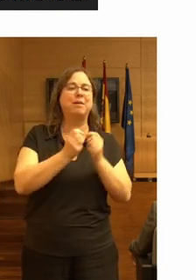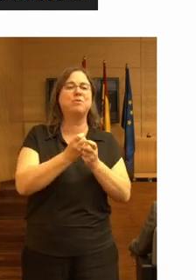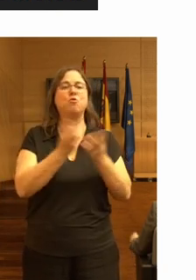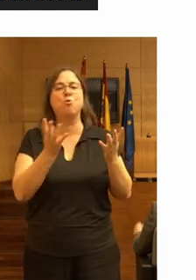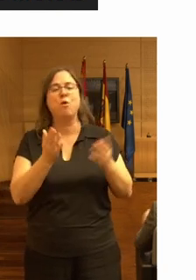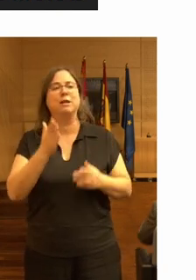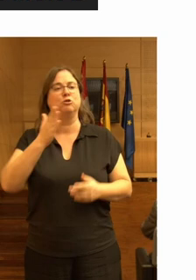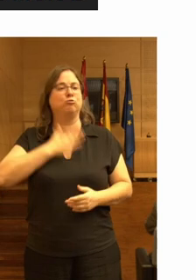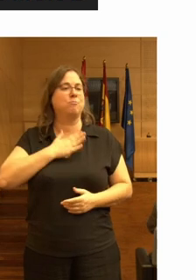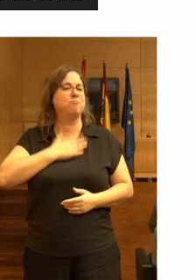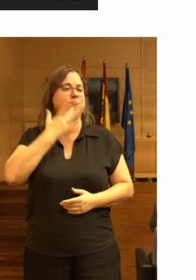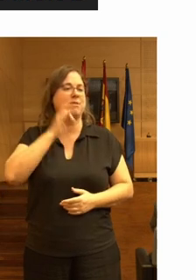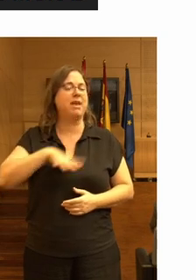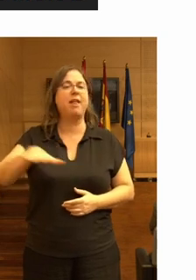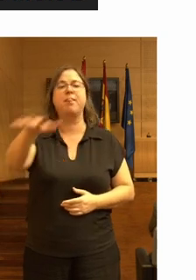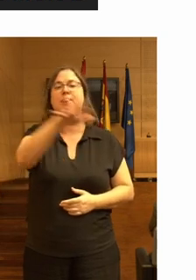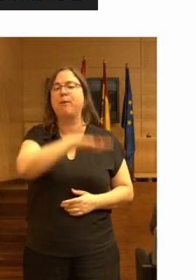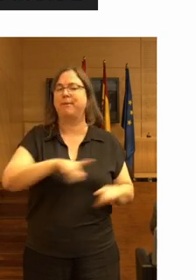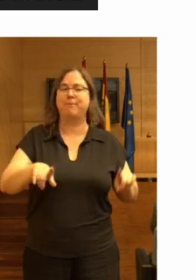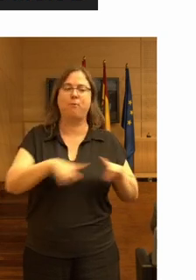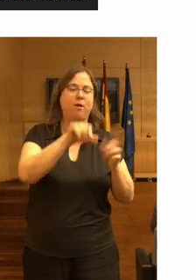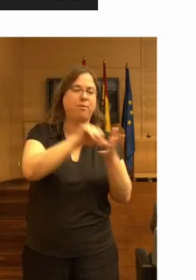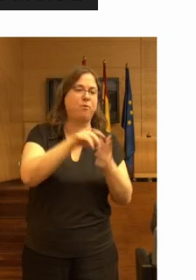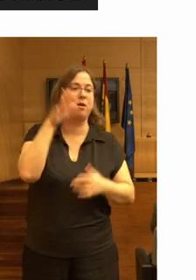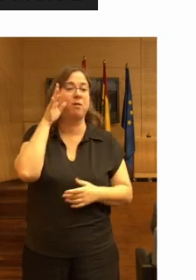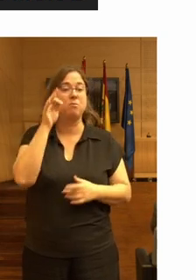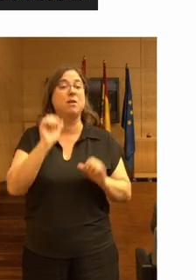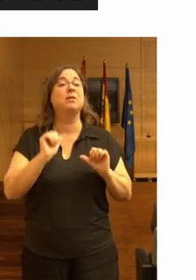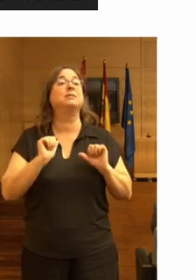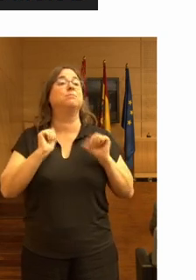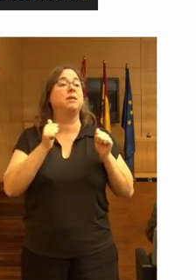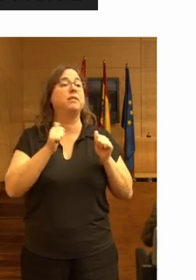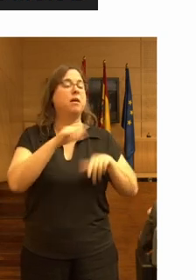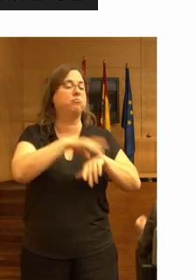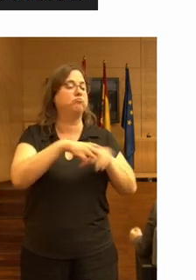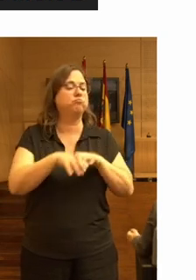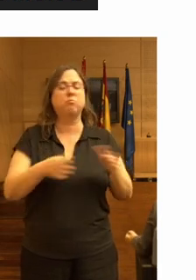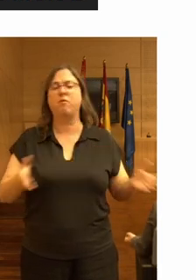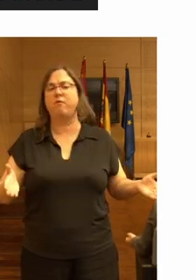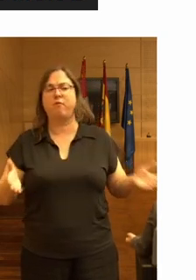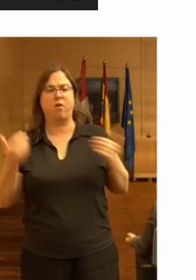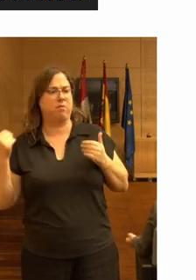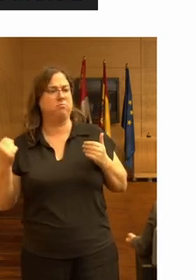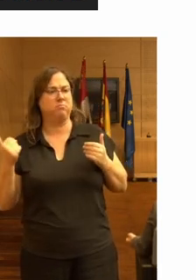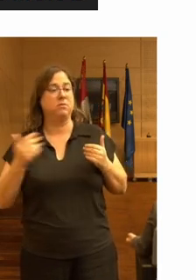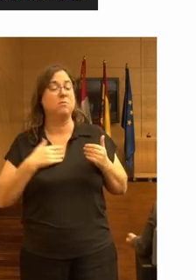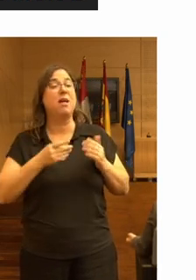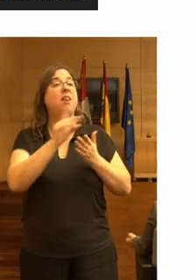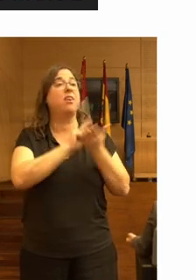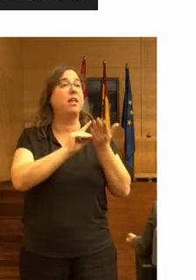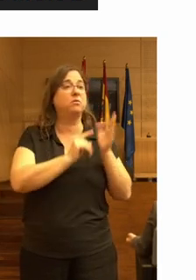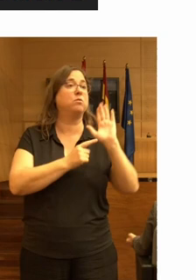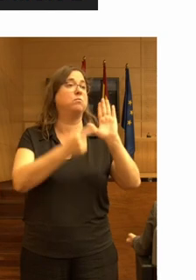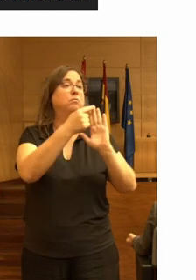la titularidad, del entorno, cuando se han puesto, han retirado sus sujeciones. Es decir, de los centros que han presentado